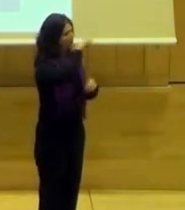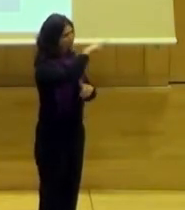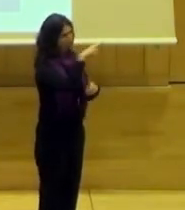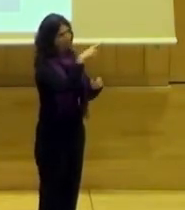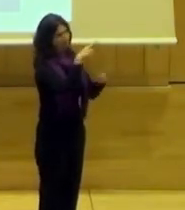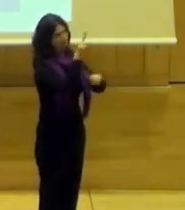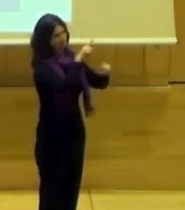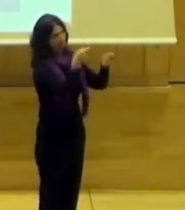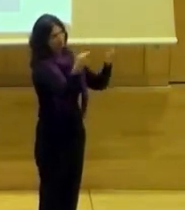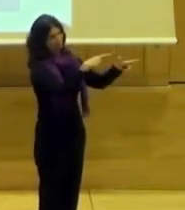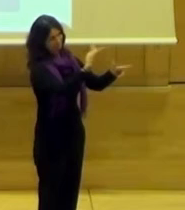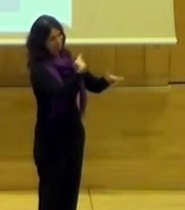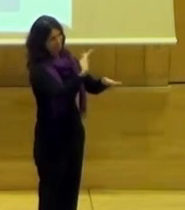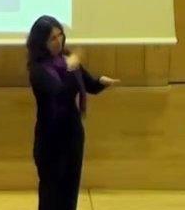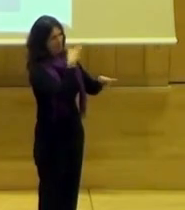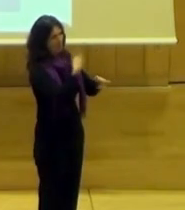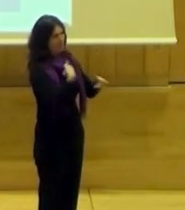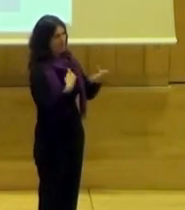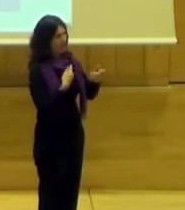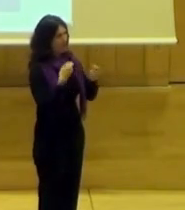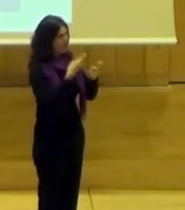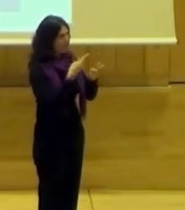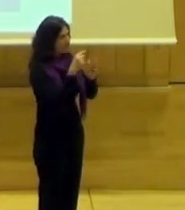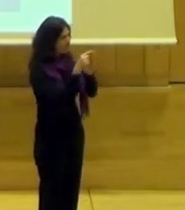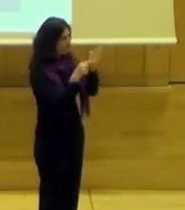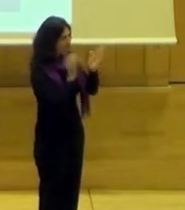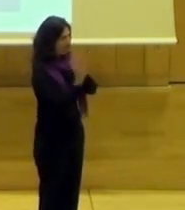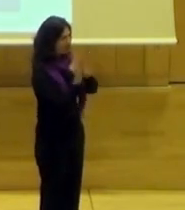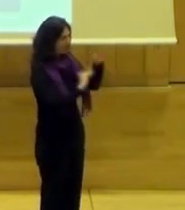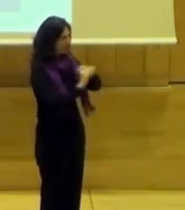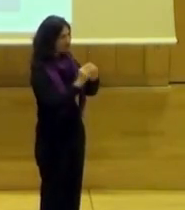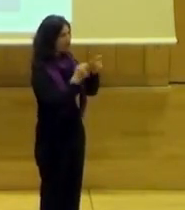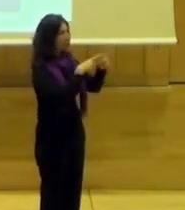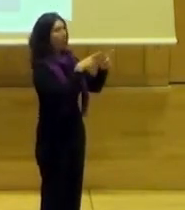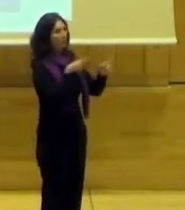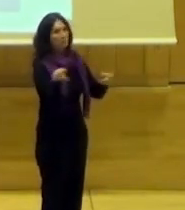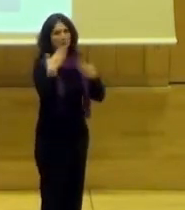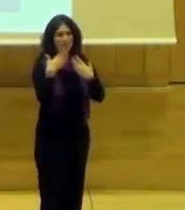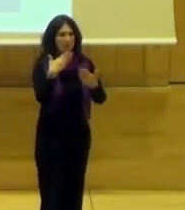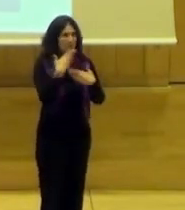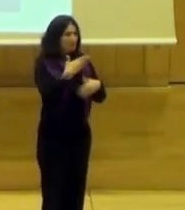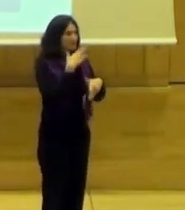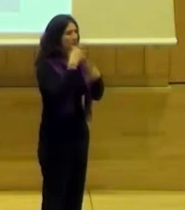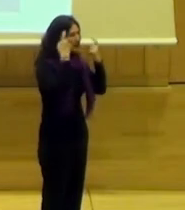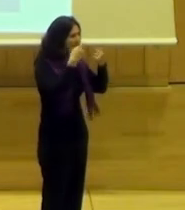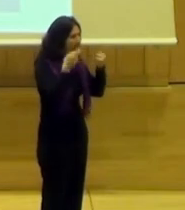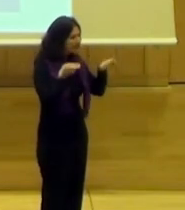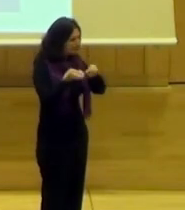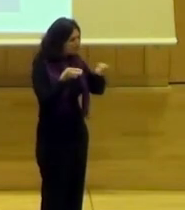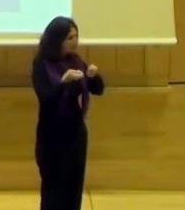que adolecen de una serie de medidas correctoras y que intentan aplicar una política un poco